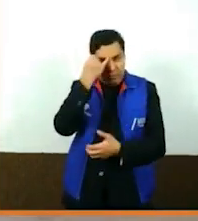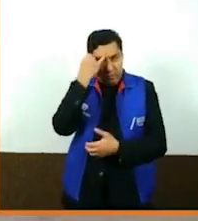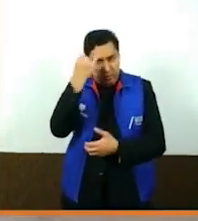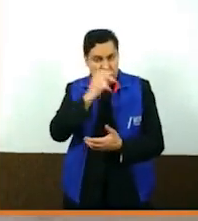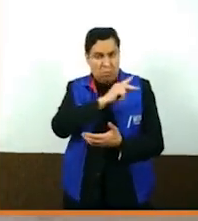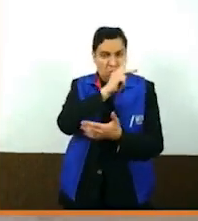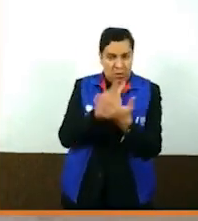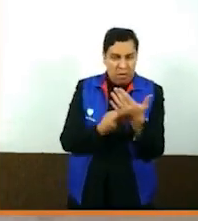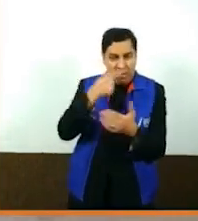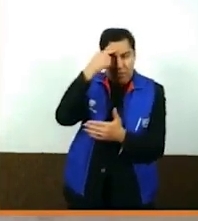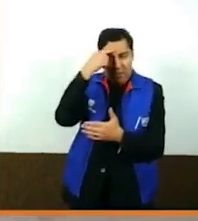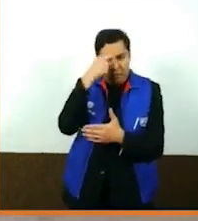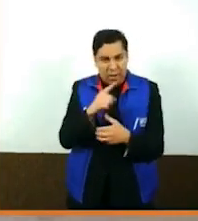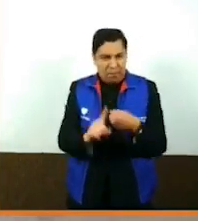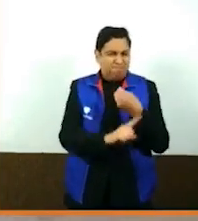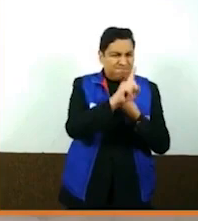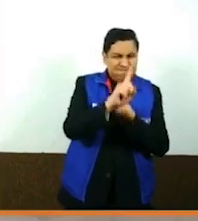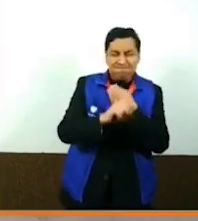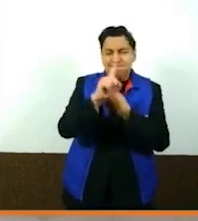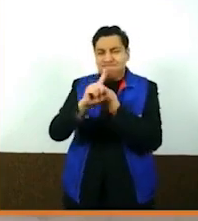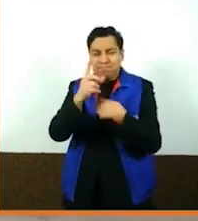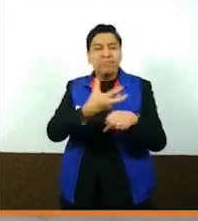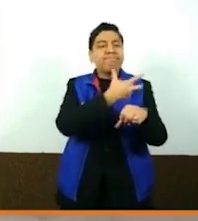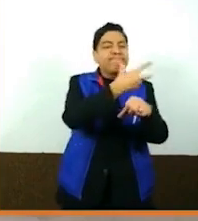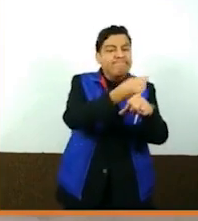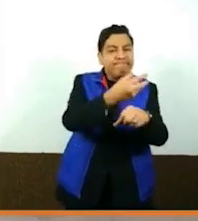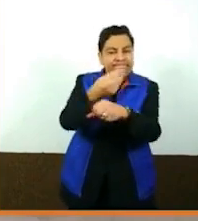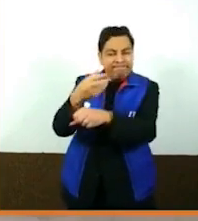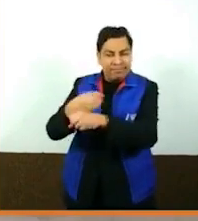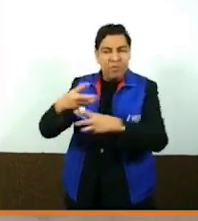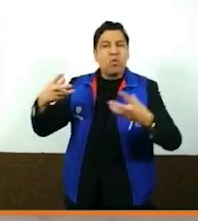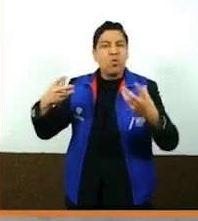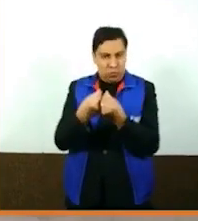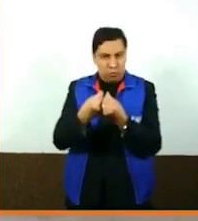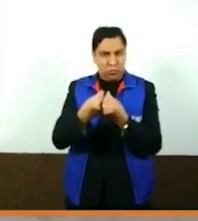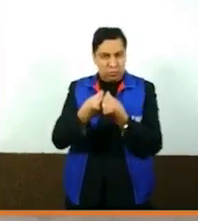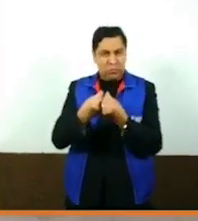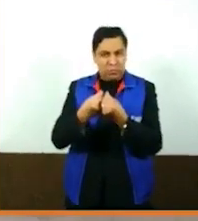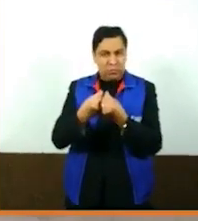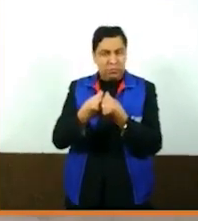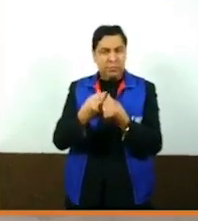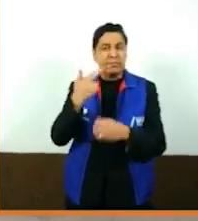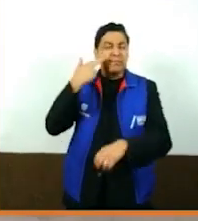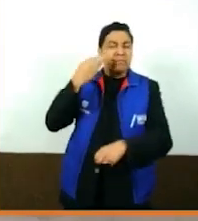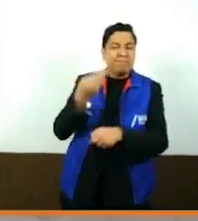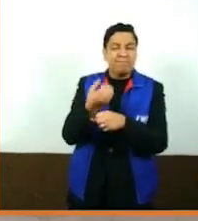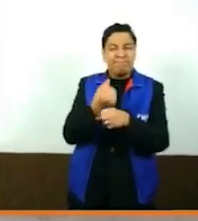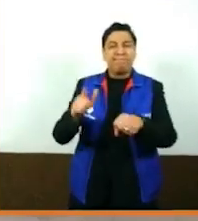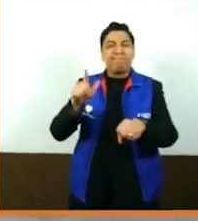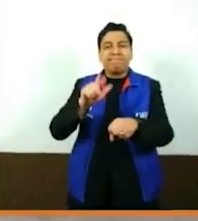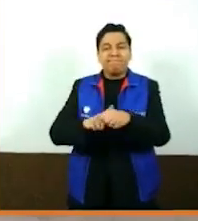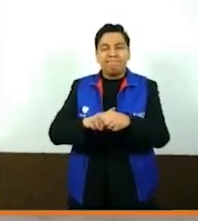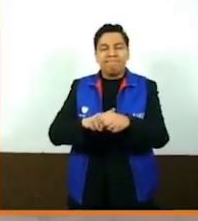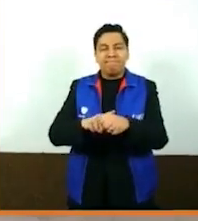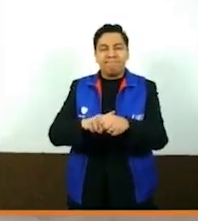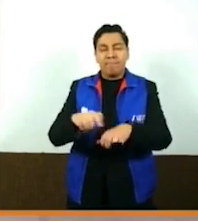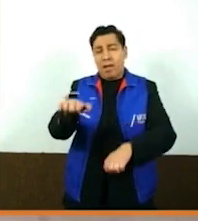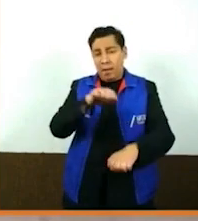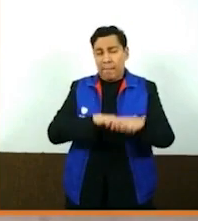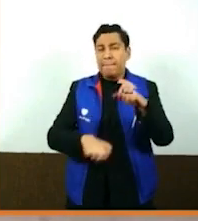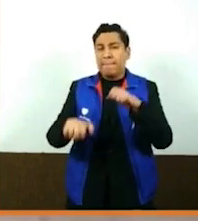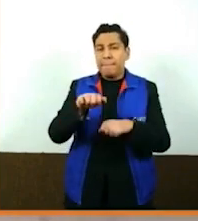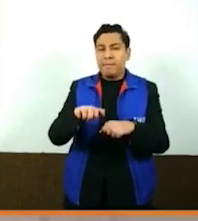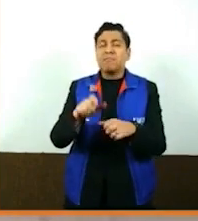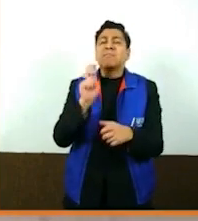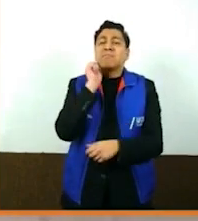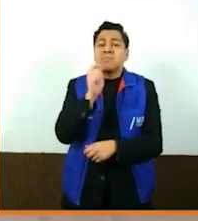programas para abordar los desafíos sociales y ambientales que enfrentamos. La responsabilidad social empresarial no se